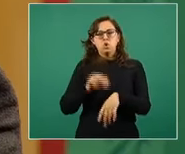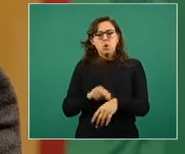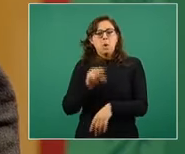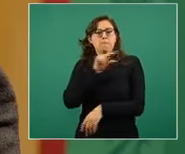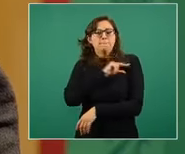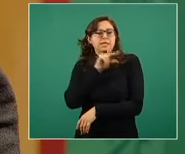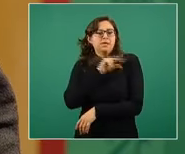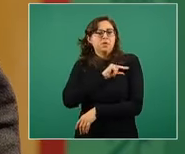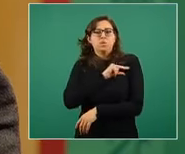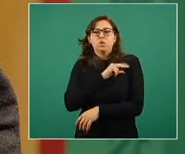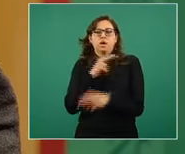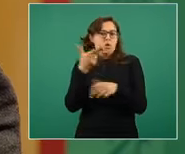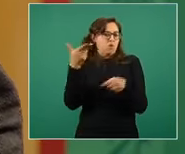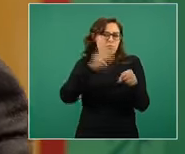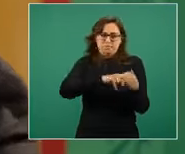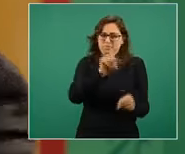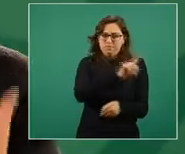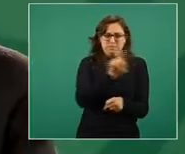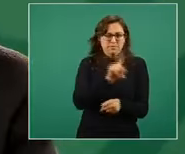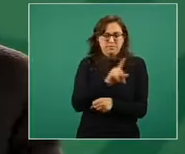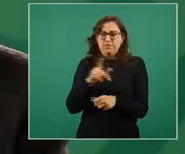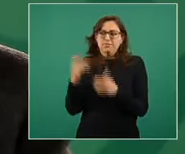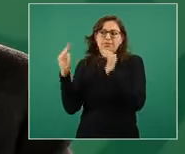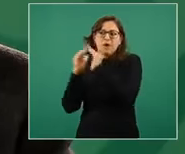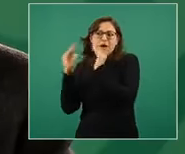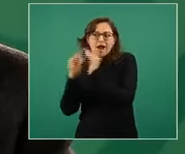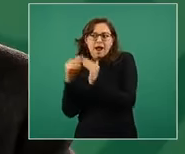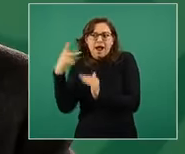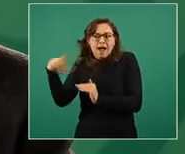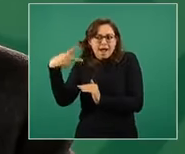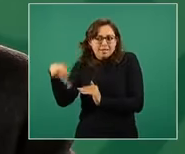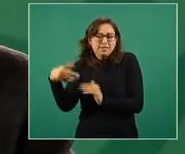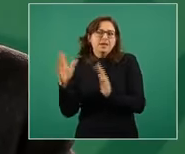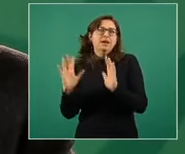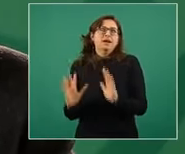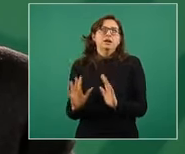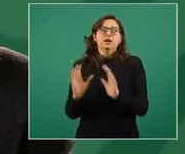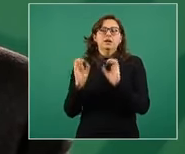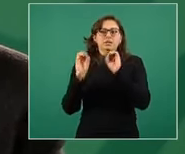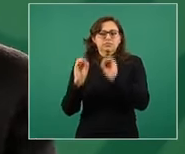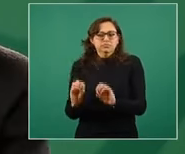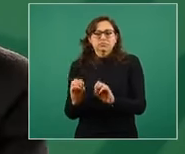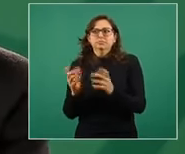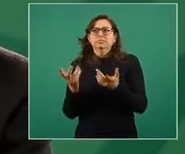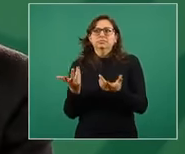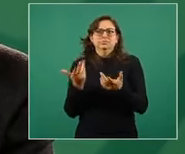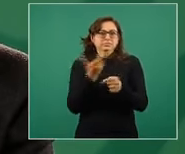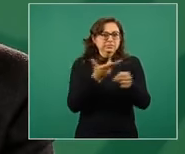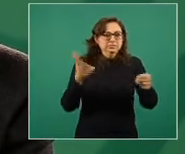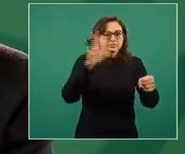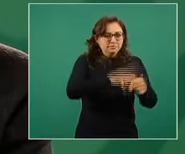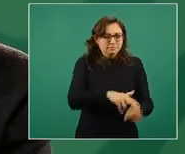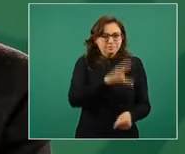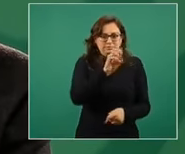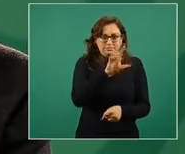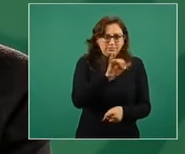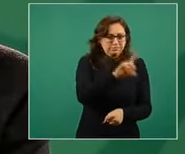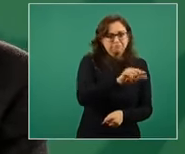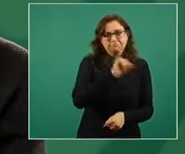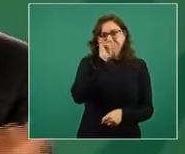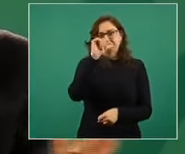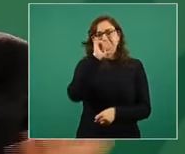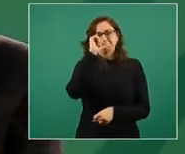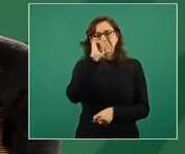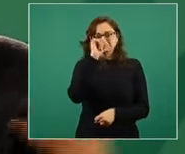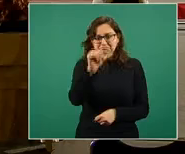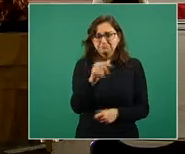que tienen un consultorio privado no están afiliados a una institución o no trabajan en una unidad COVID en el sector privado.